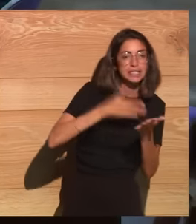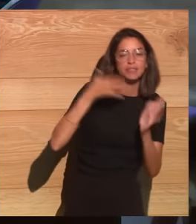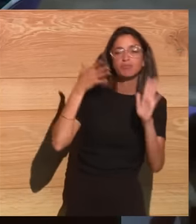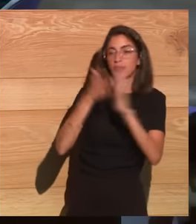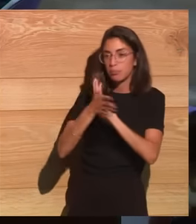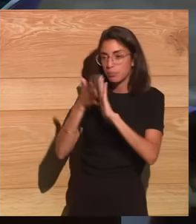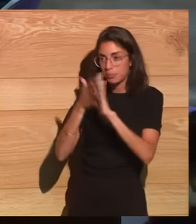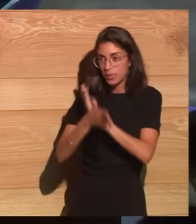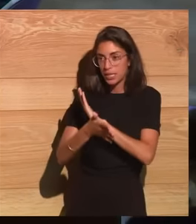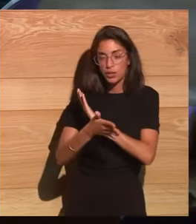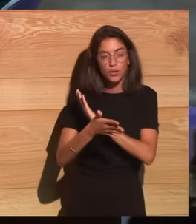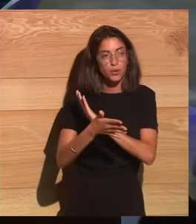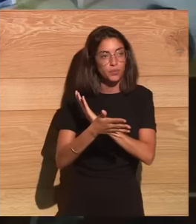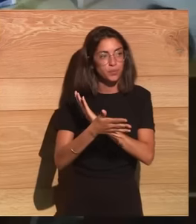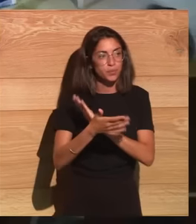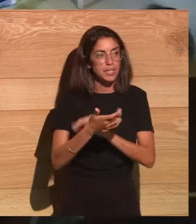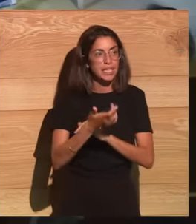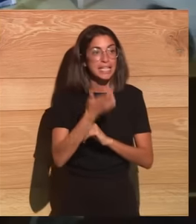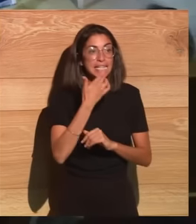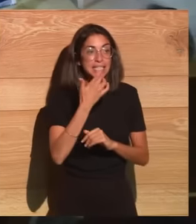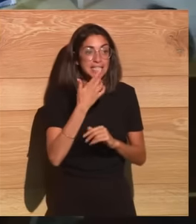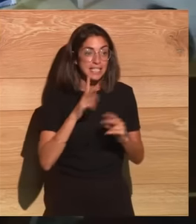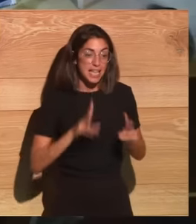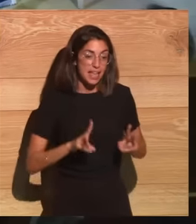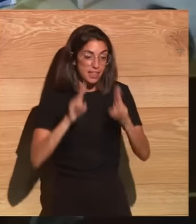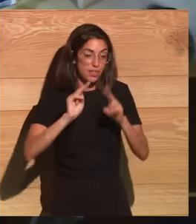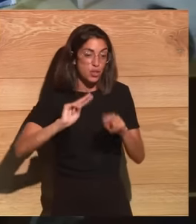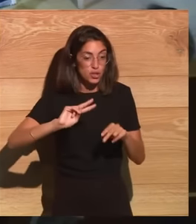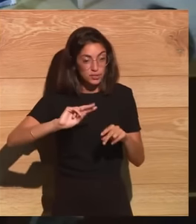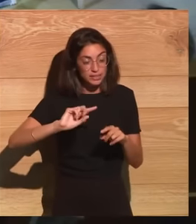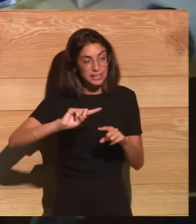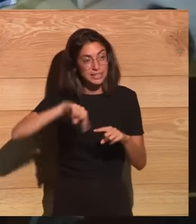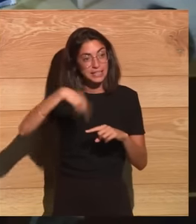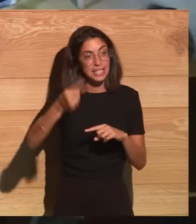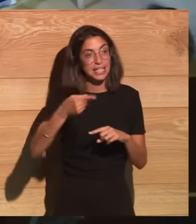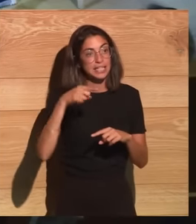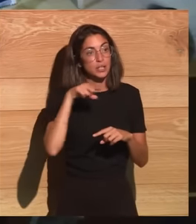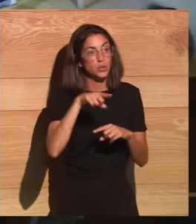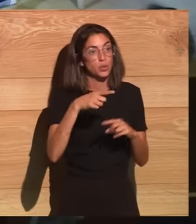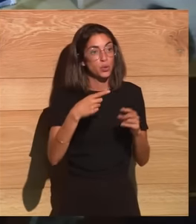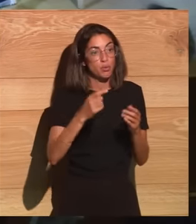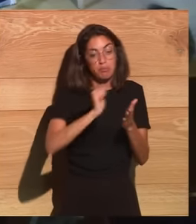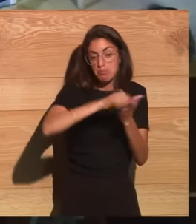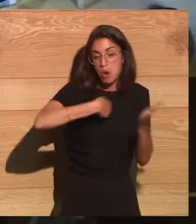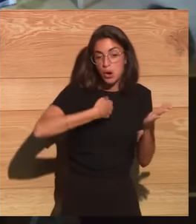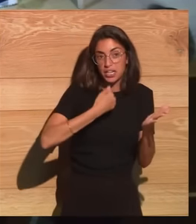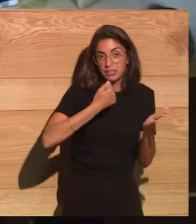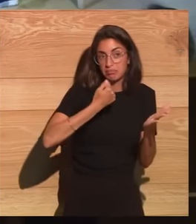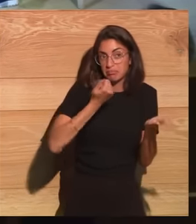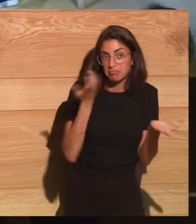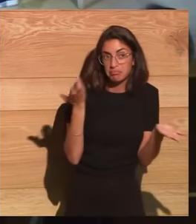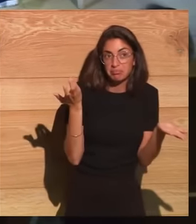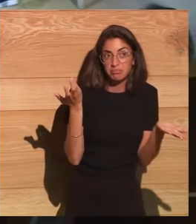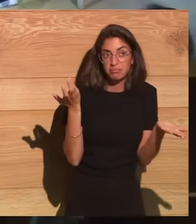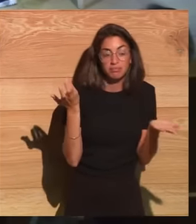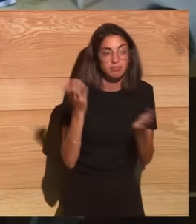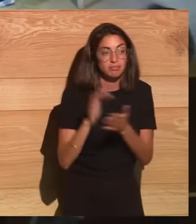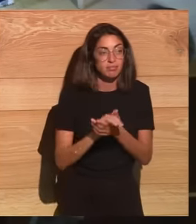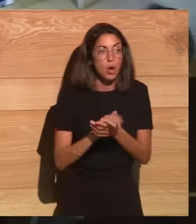explico. Oye, Arturo, y si en la siguiente edición, porque va a la siguiente edición, corrijo eso, suprimes esa parte, la suprimes. Sí.